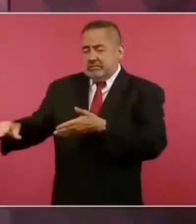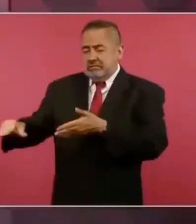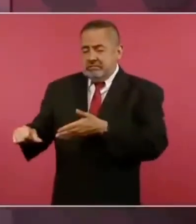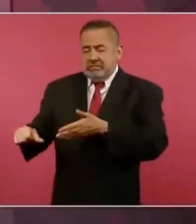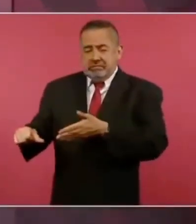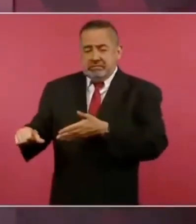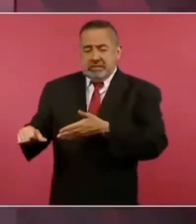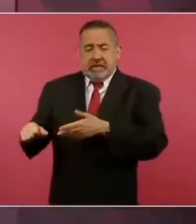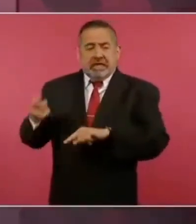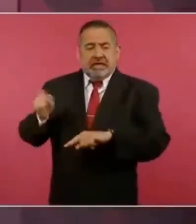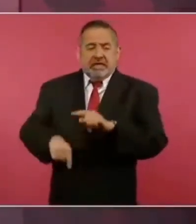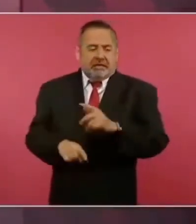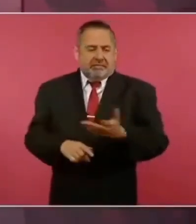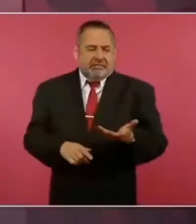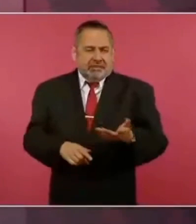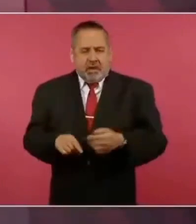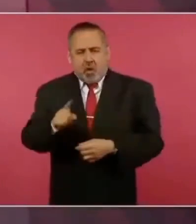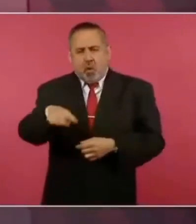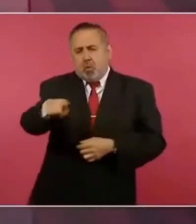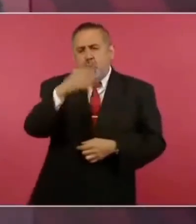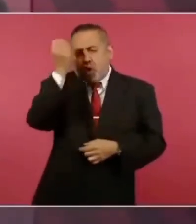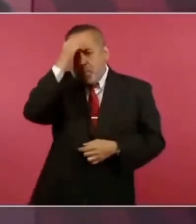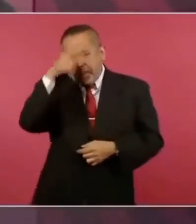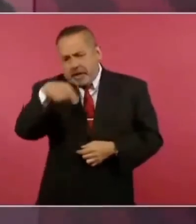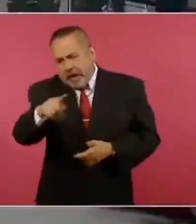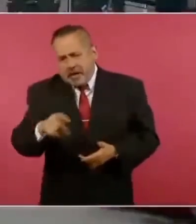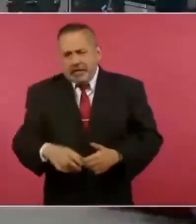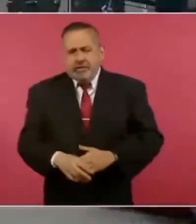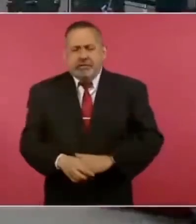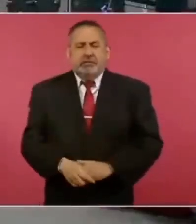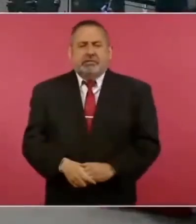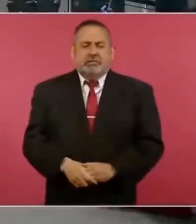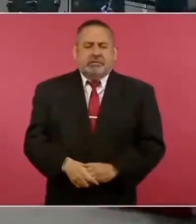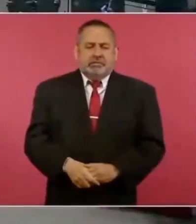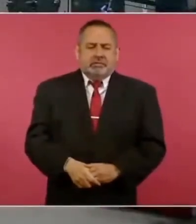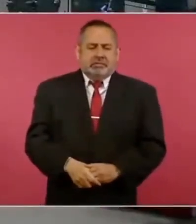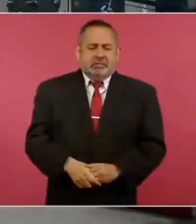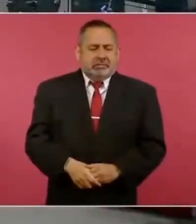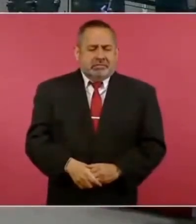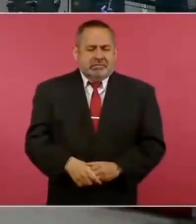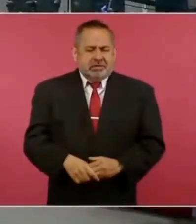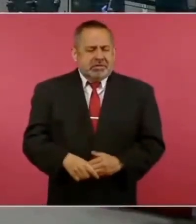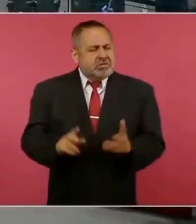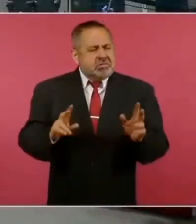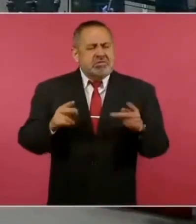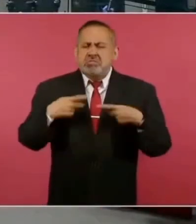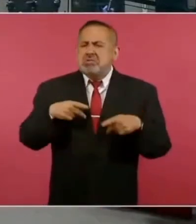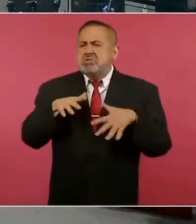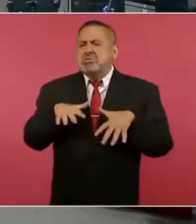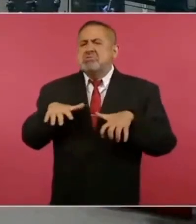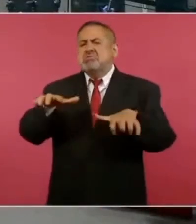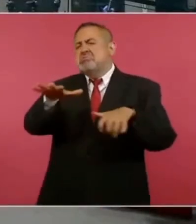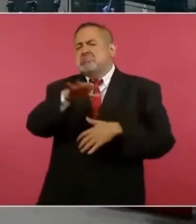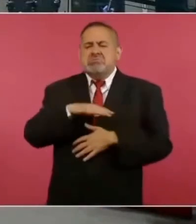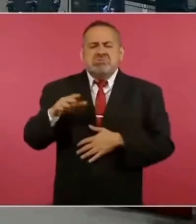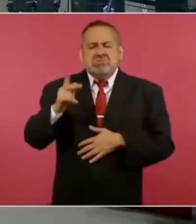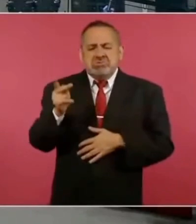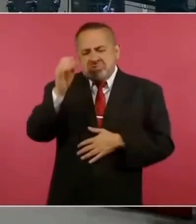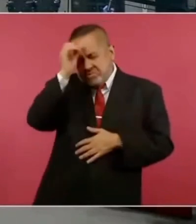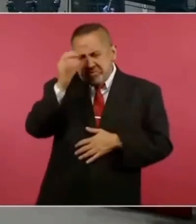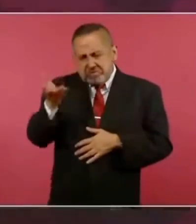las mañaneras. ¿Ustedes qué opinan? No, a la gente también. O sea,